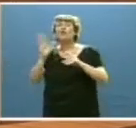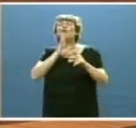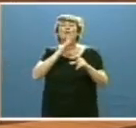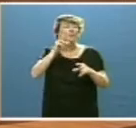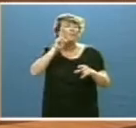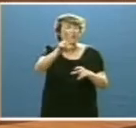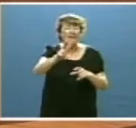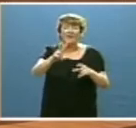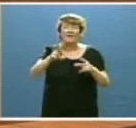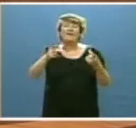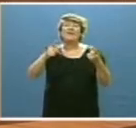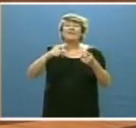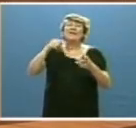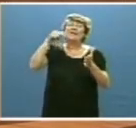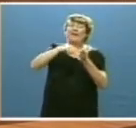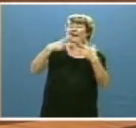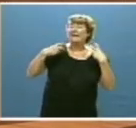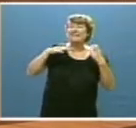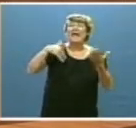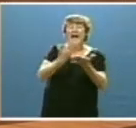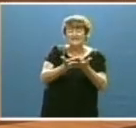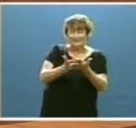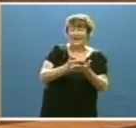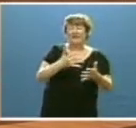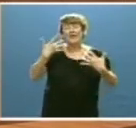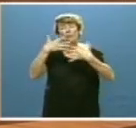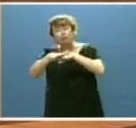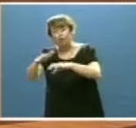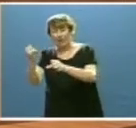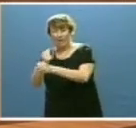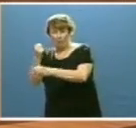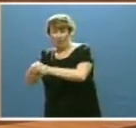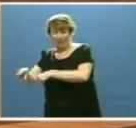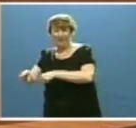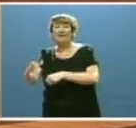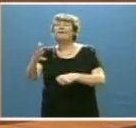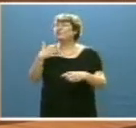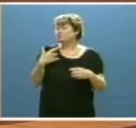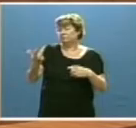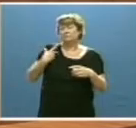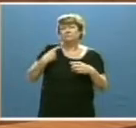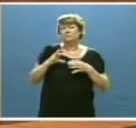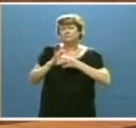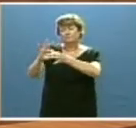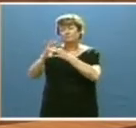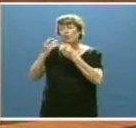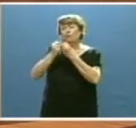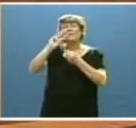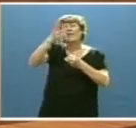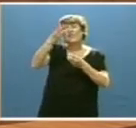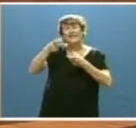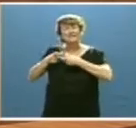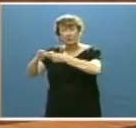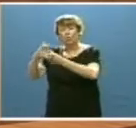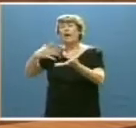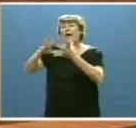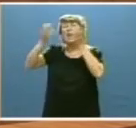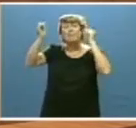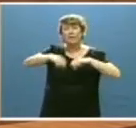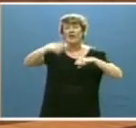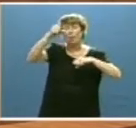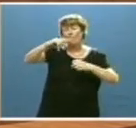percepción de la renta hasta la inclusión laboral en estrecha colaboración con el tercer sector aprobaremos también un plan autonómico